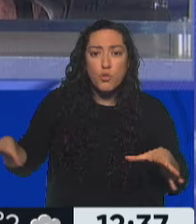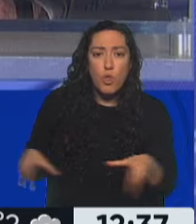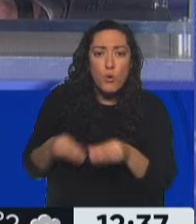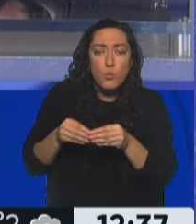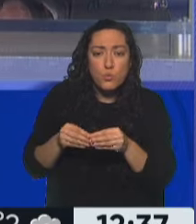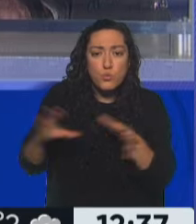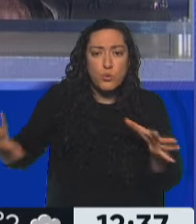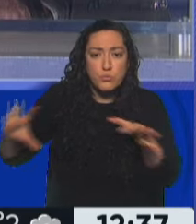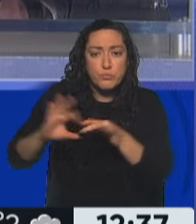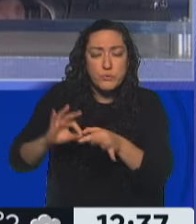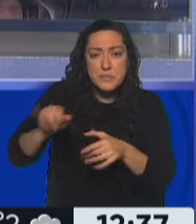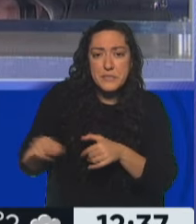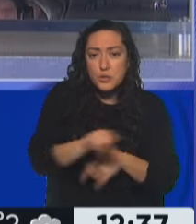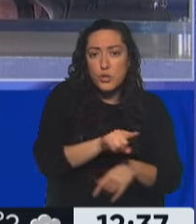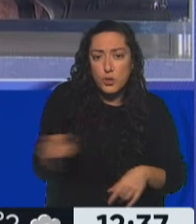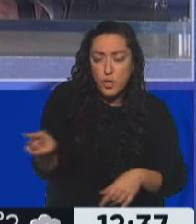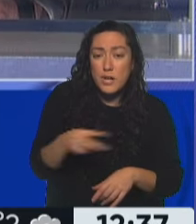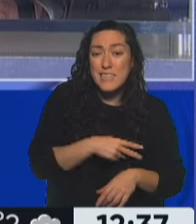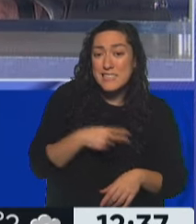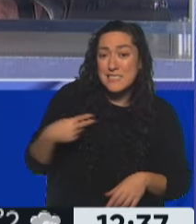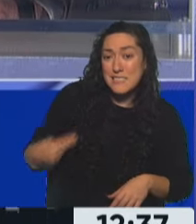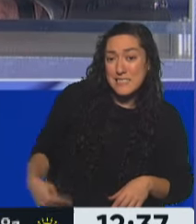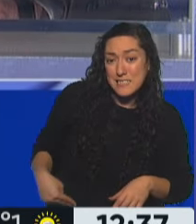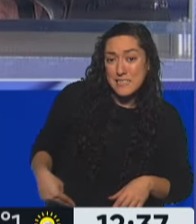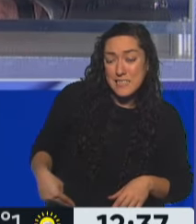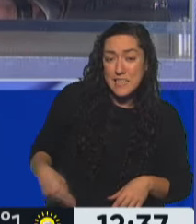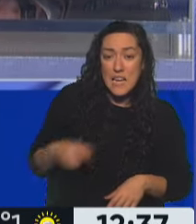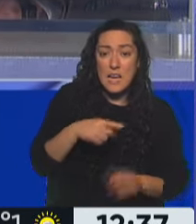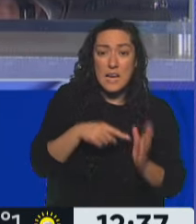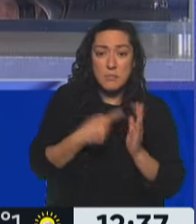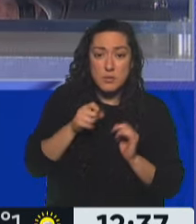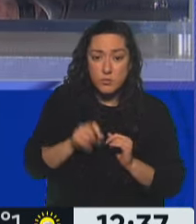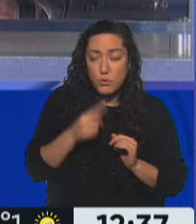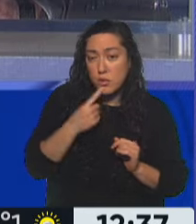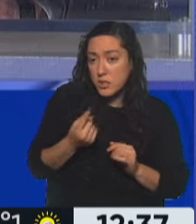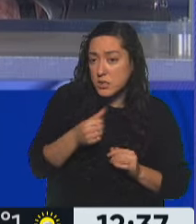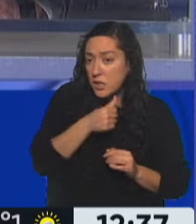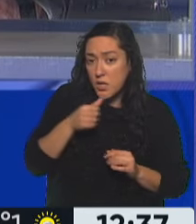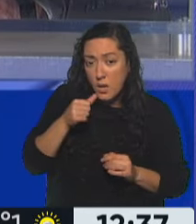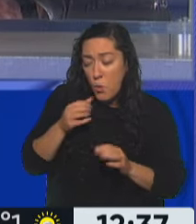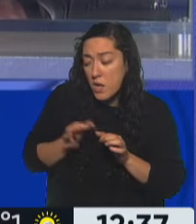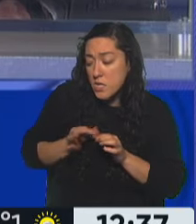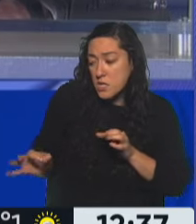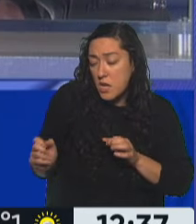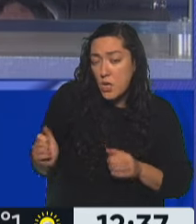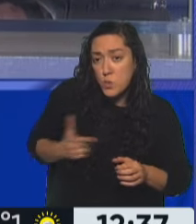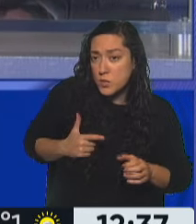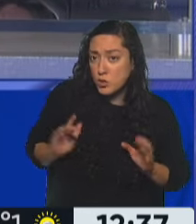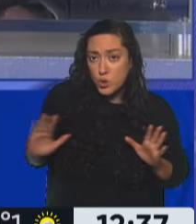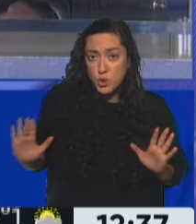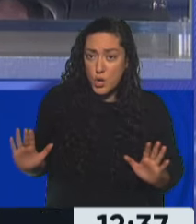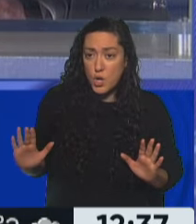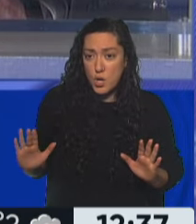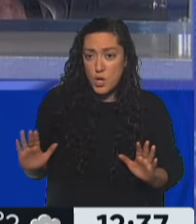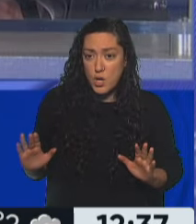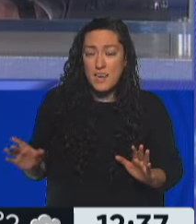esta narrativa que obviamente tiene el gobierno chino desde Beijing de considerar a Taiwán una isla que